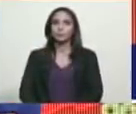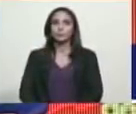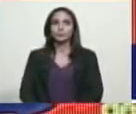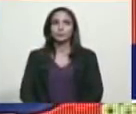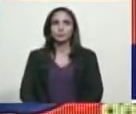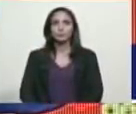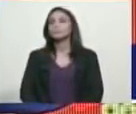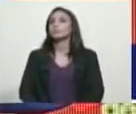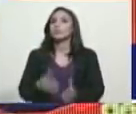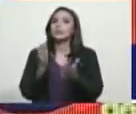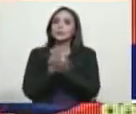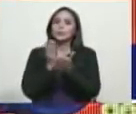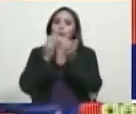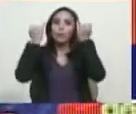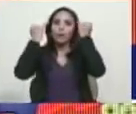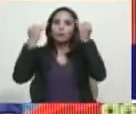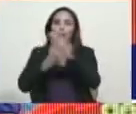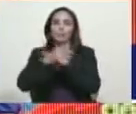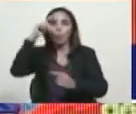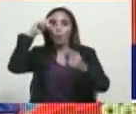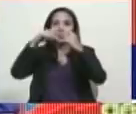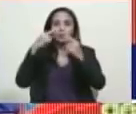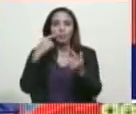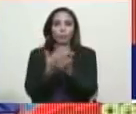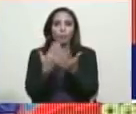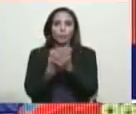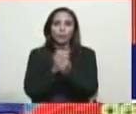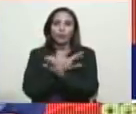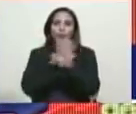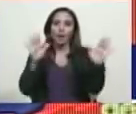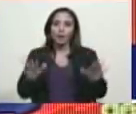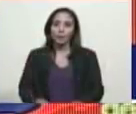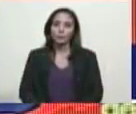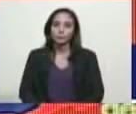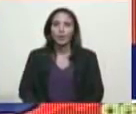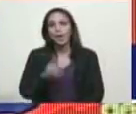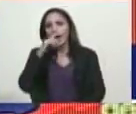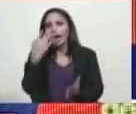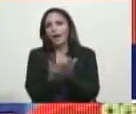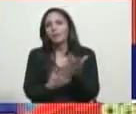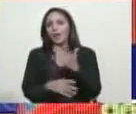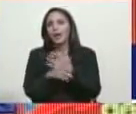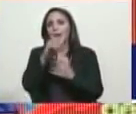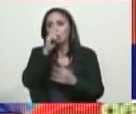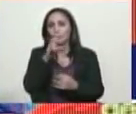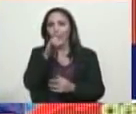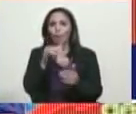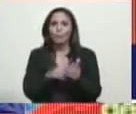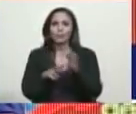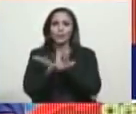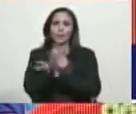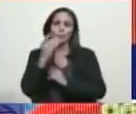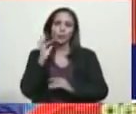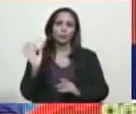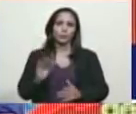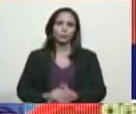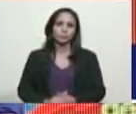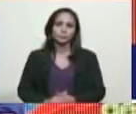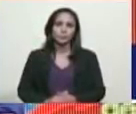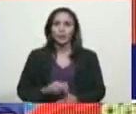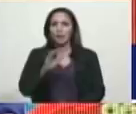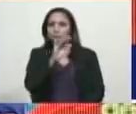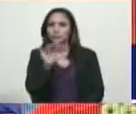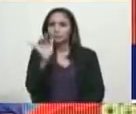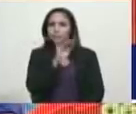Y él siempre se planteaba las grandes metas. Hasta el año 2003, por ejemplo, se alfabetizaban